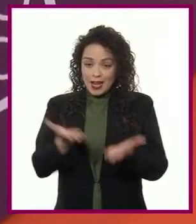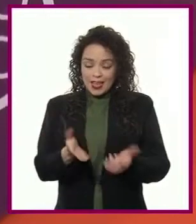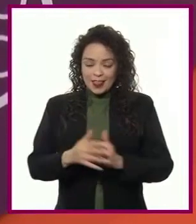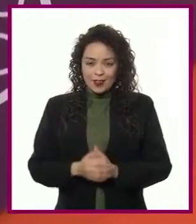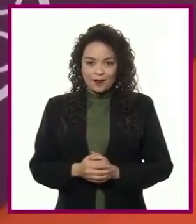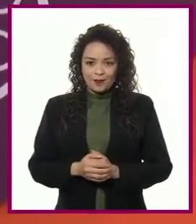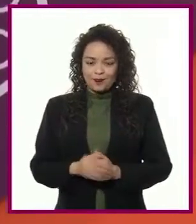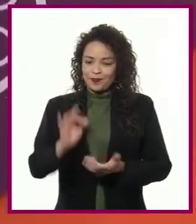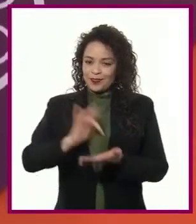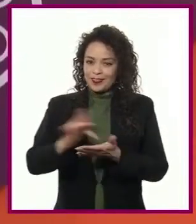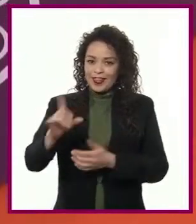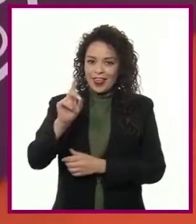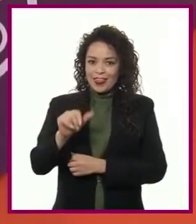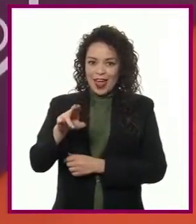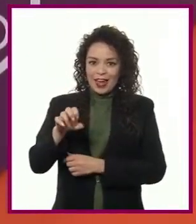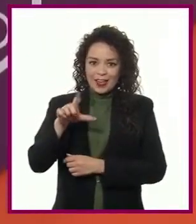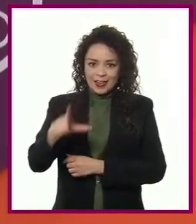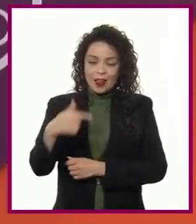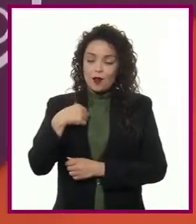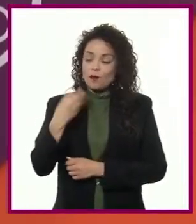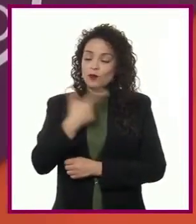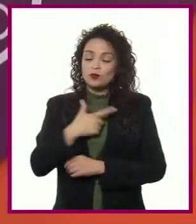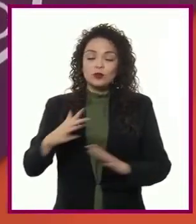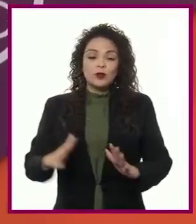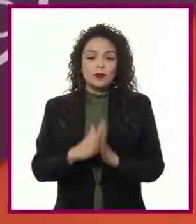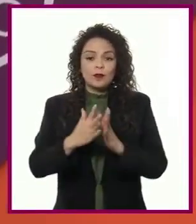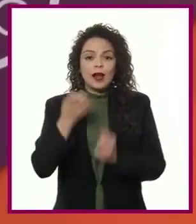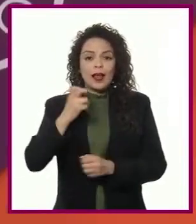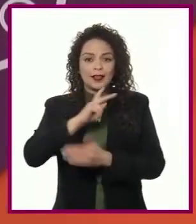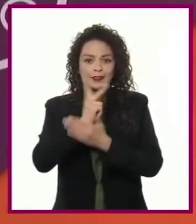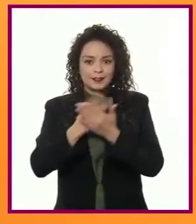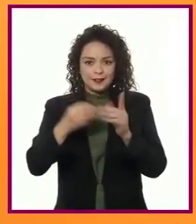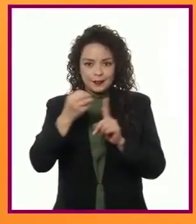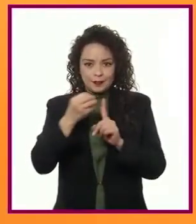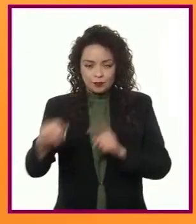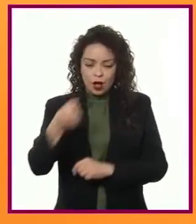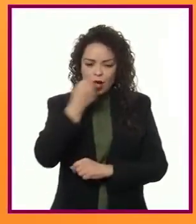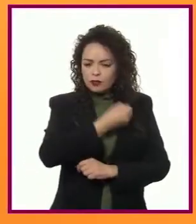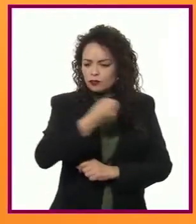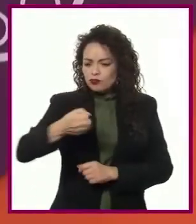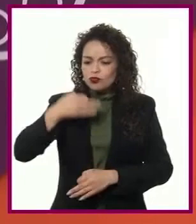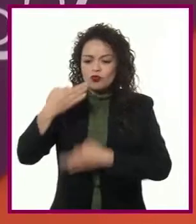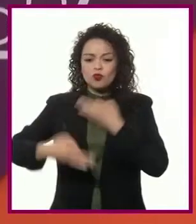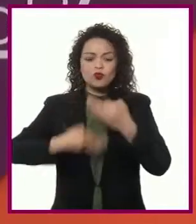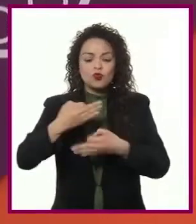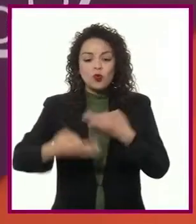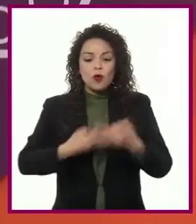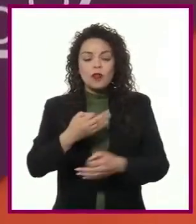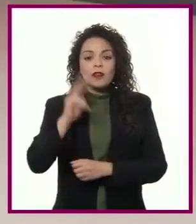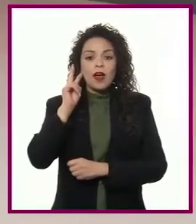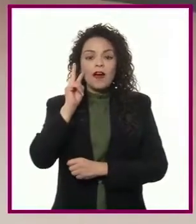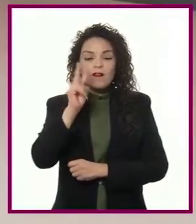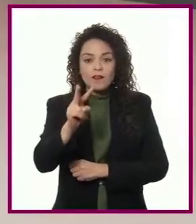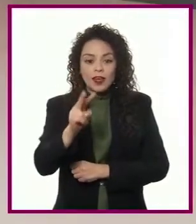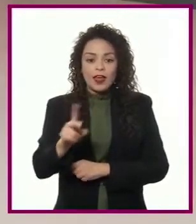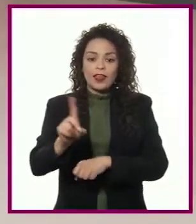Es un gusto participar en esta sesión. Les envío un cordial saludo a todas y a todos los que nos acompañan desde